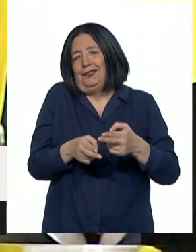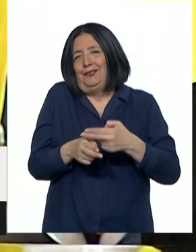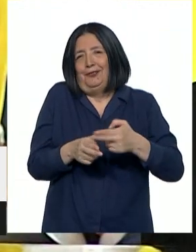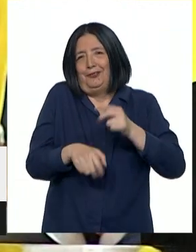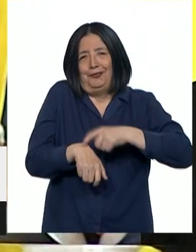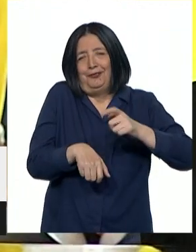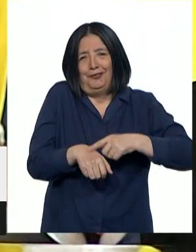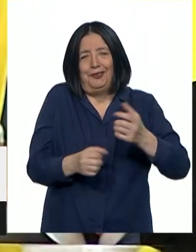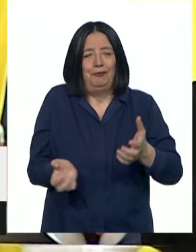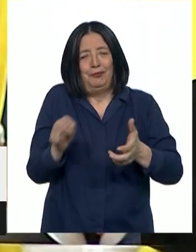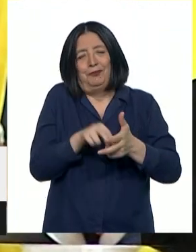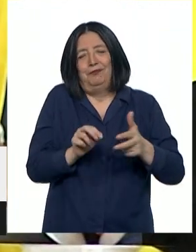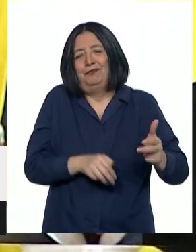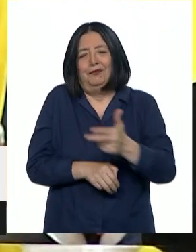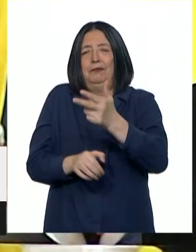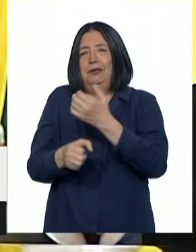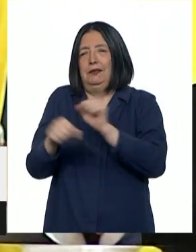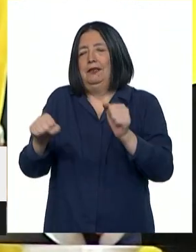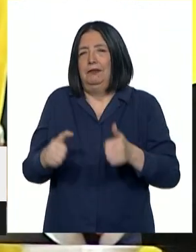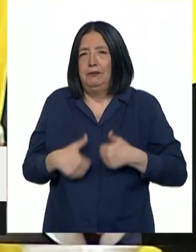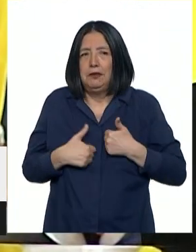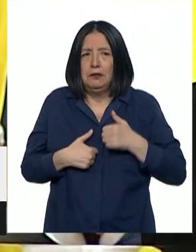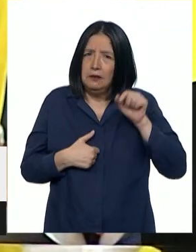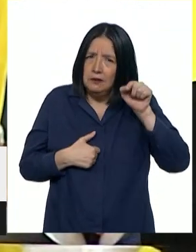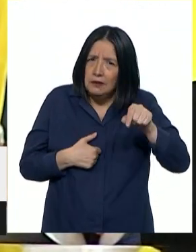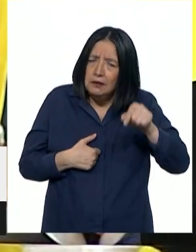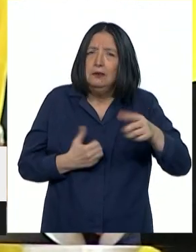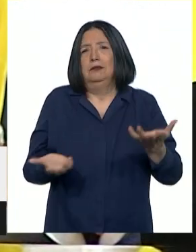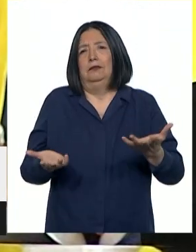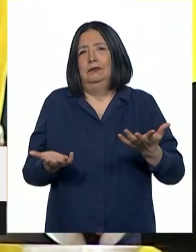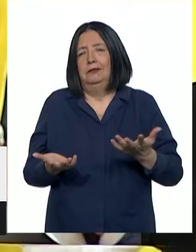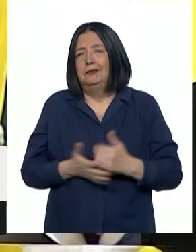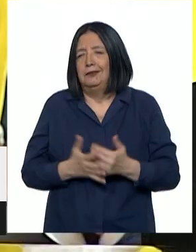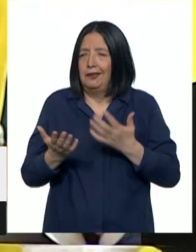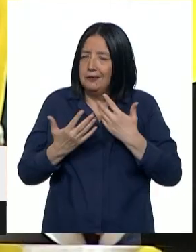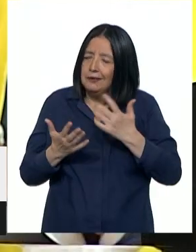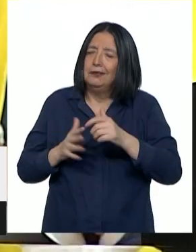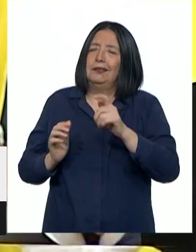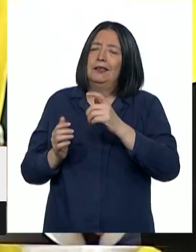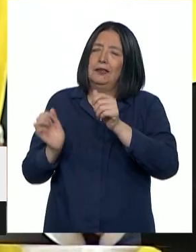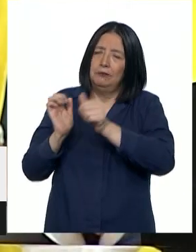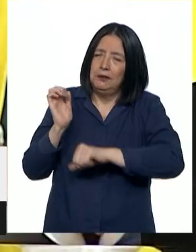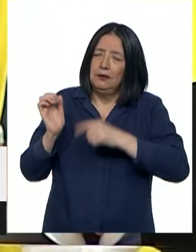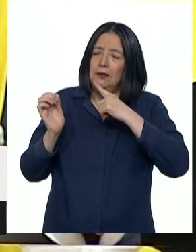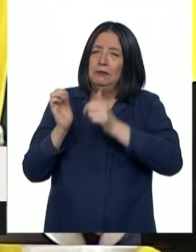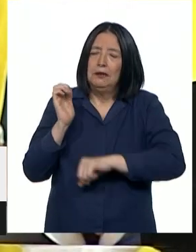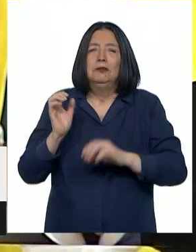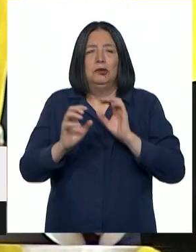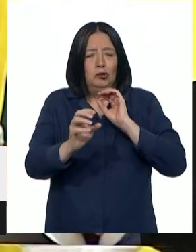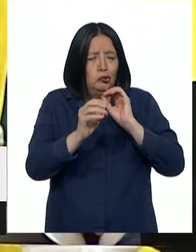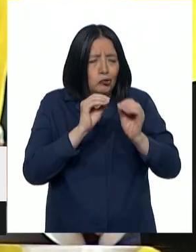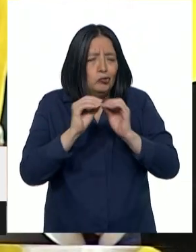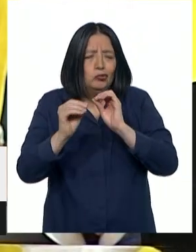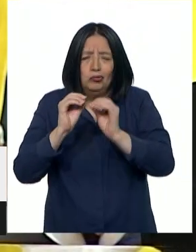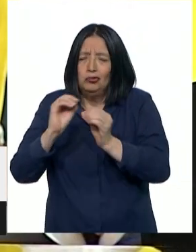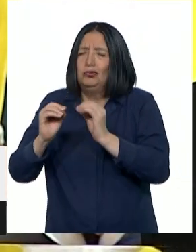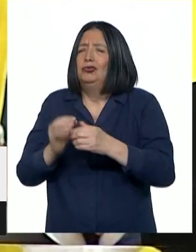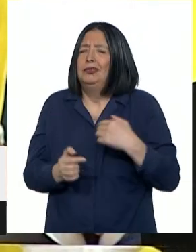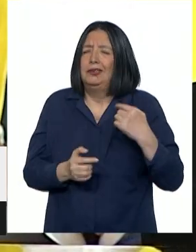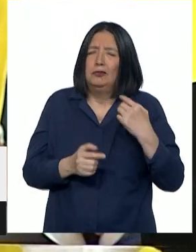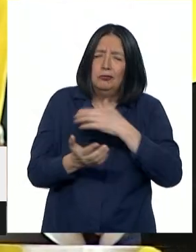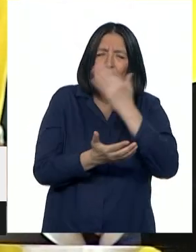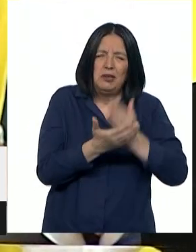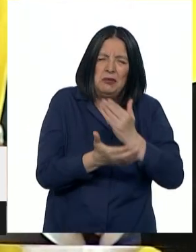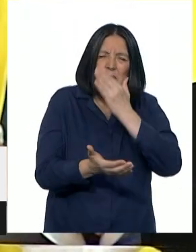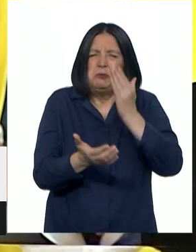distancia para salvar vidas. De eso se trata, hermanas y hermanos, de solucionar día a día los problemas